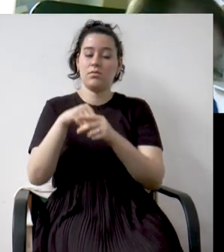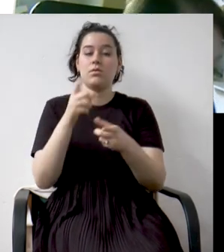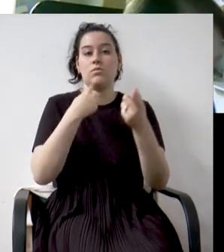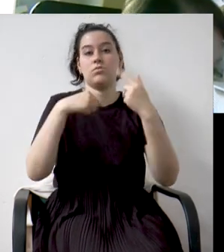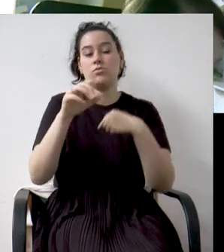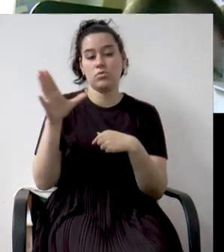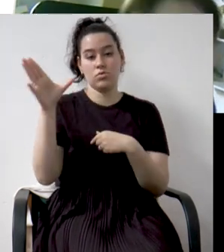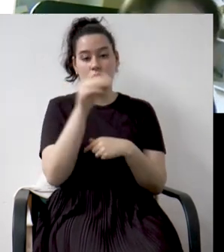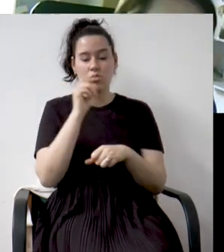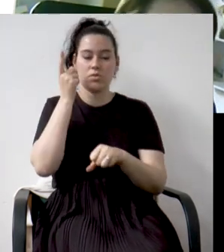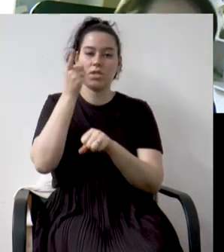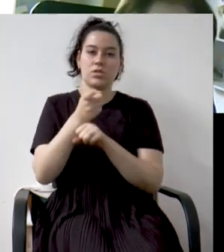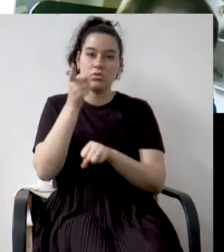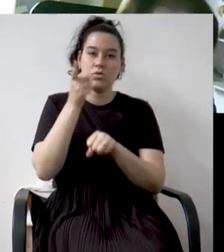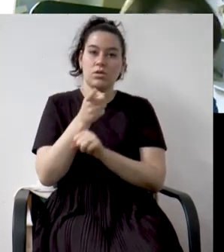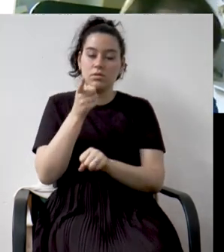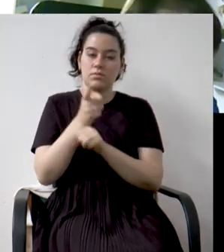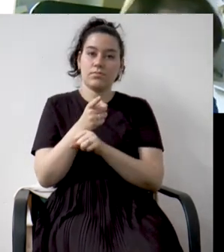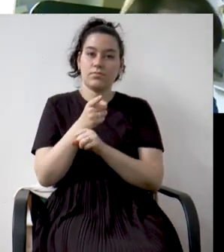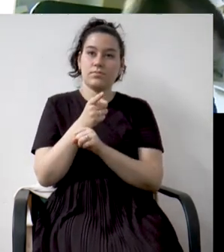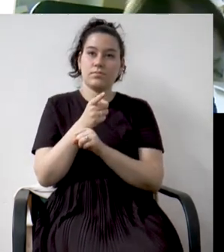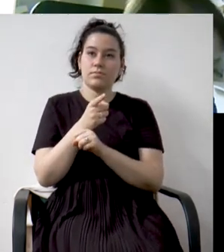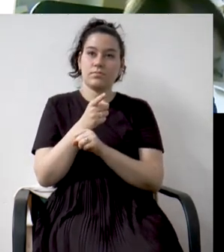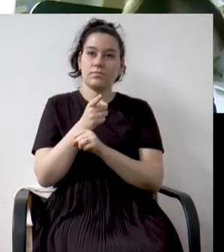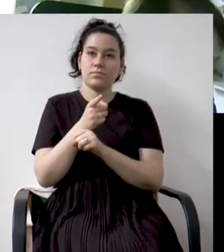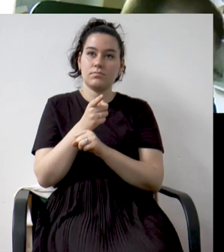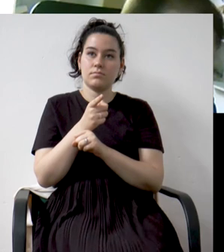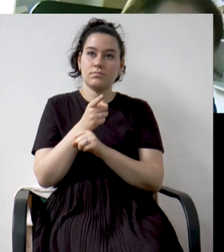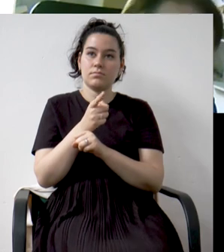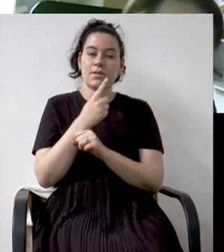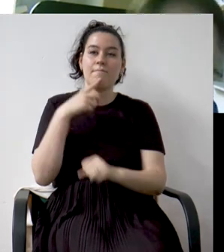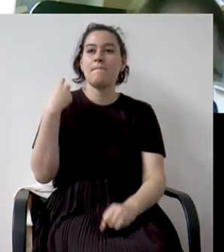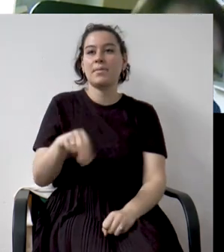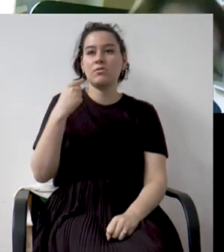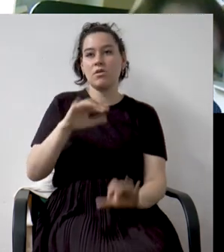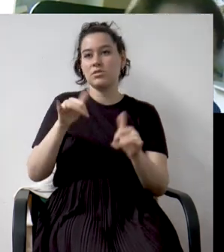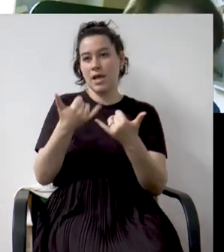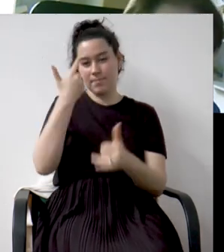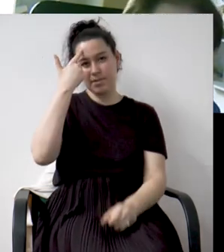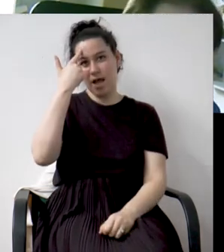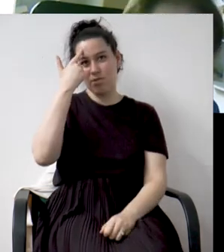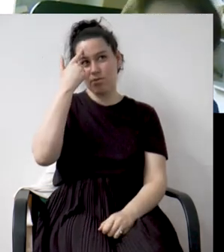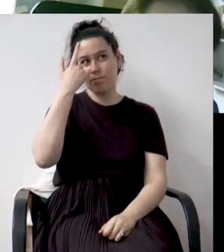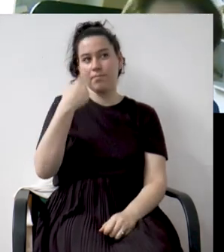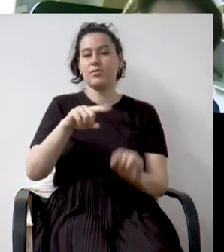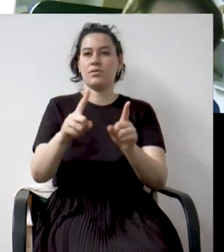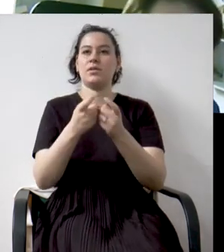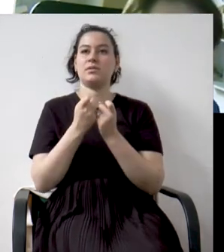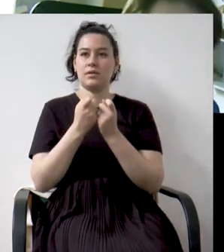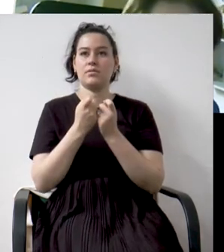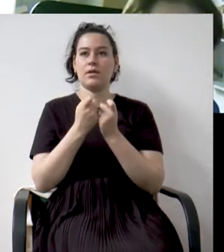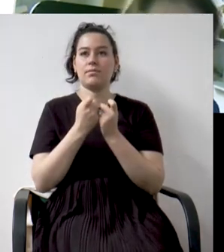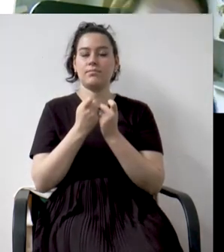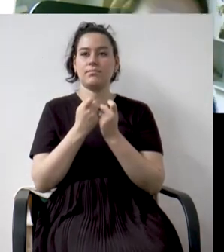Entonces, todo eso lleva a decisiones que sería de repente apresurado pensarlas todas juntas, pero que es necesario hacerlo un